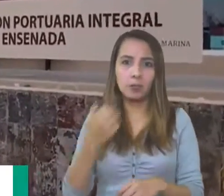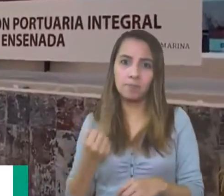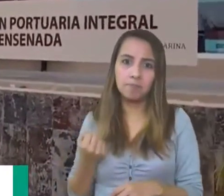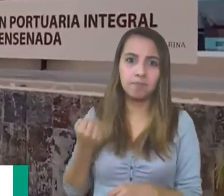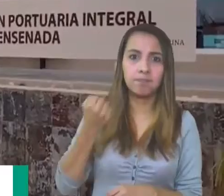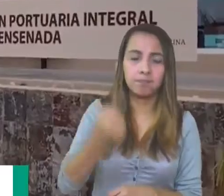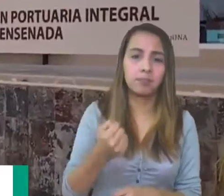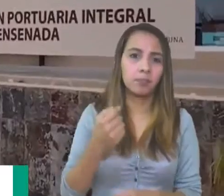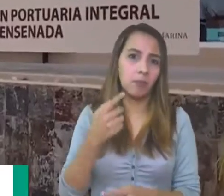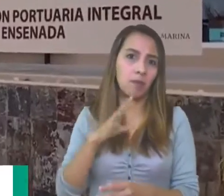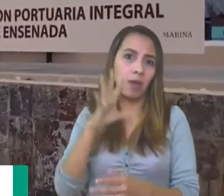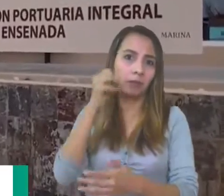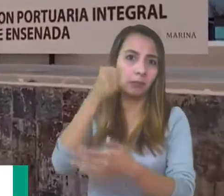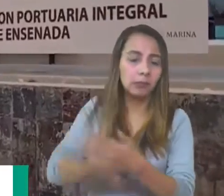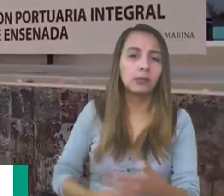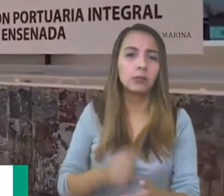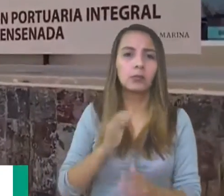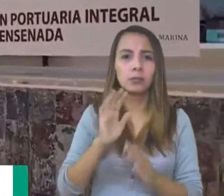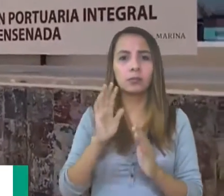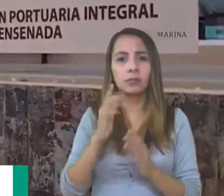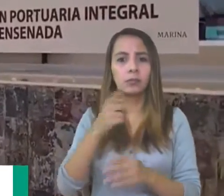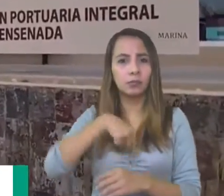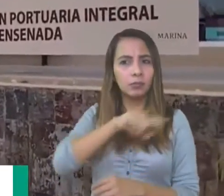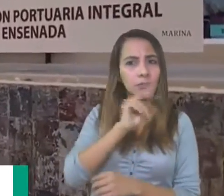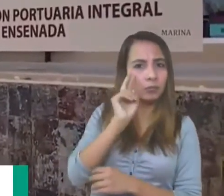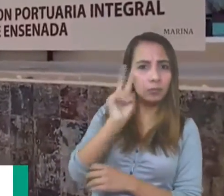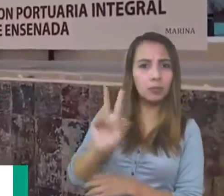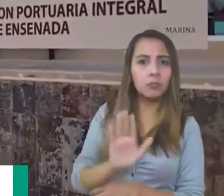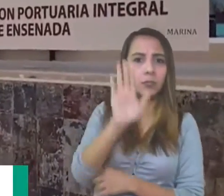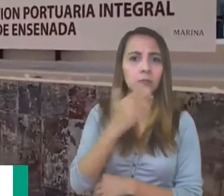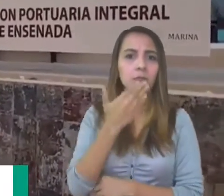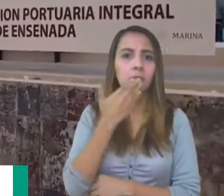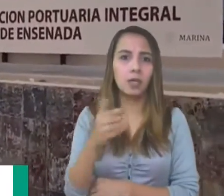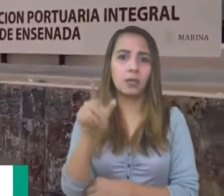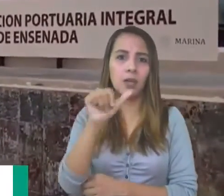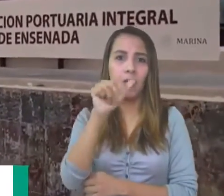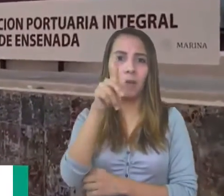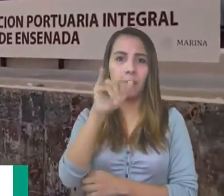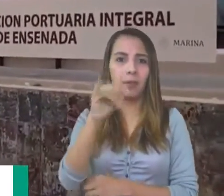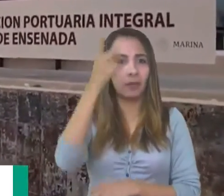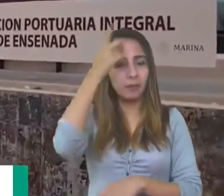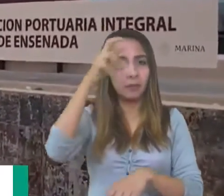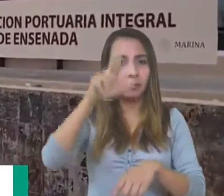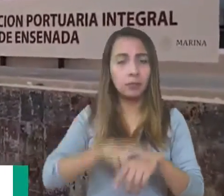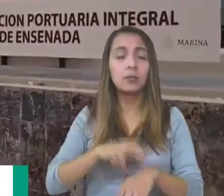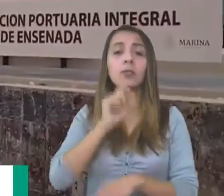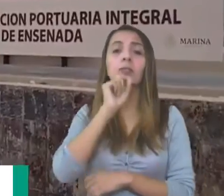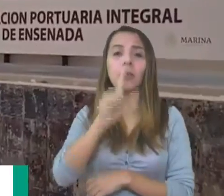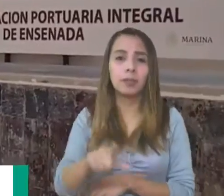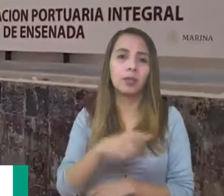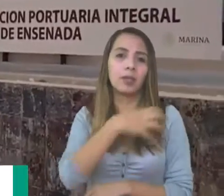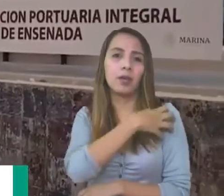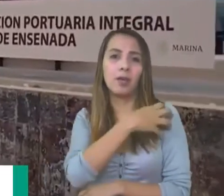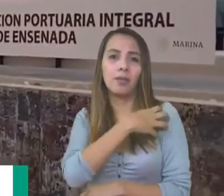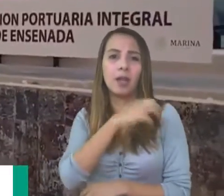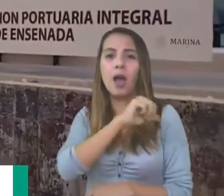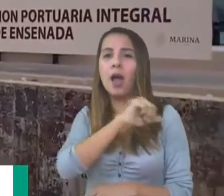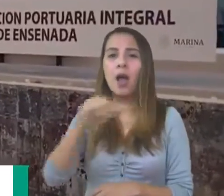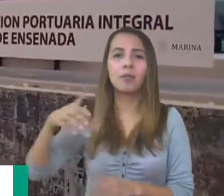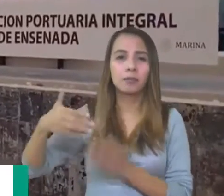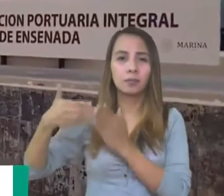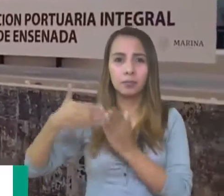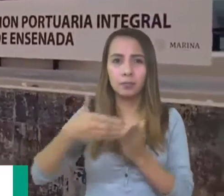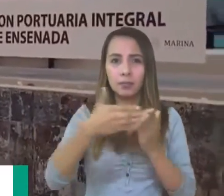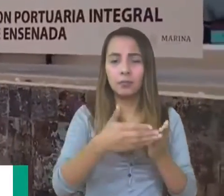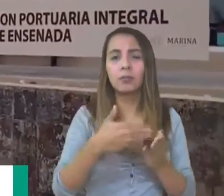Vimos muy buena disposición, tanto del director general de la API, ajá, como también de Capitanía de Puerto. Incluso se hablaron de ciertos